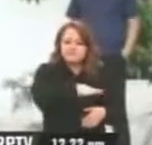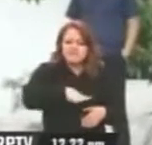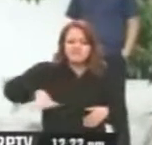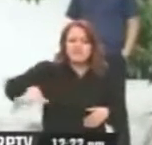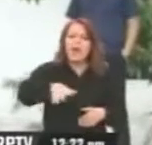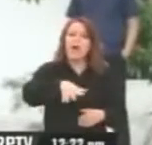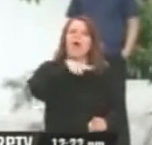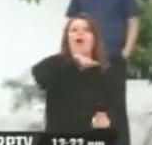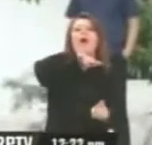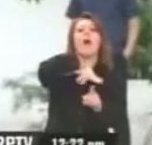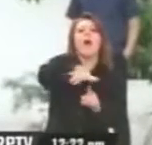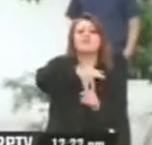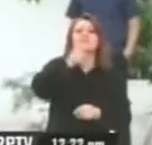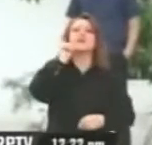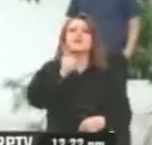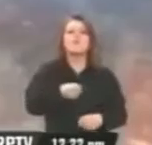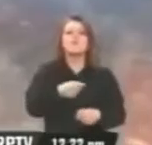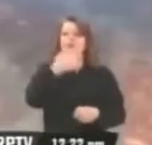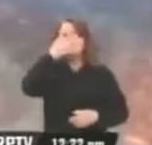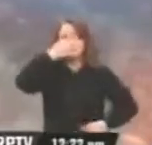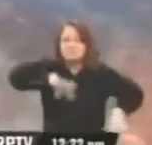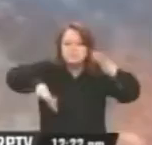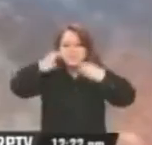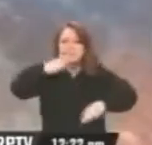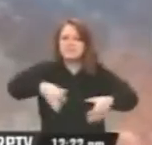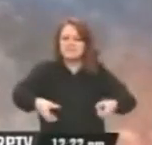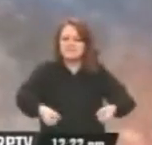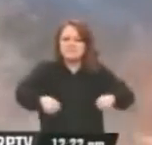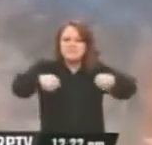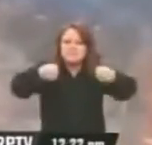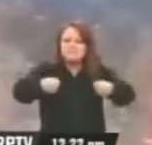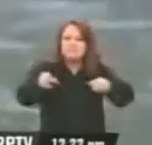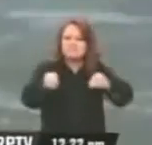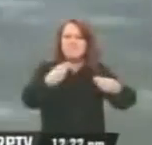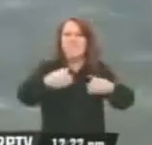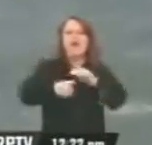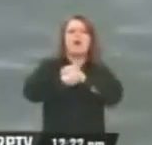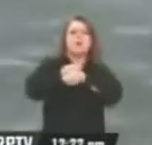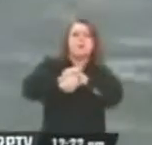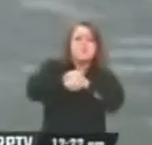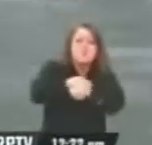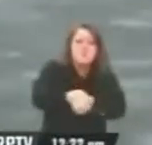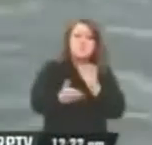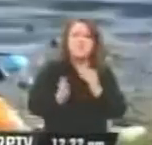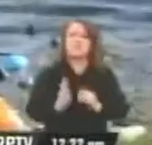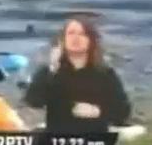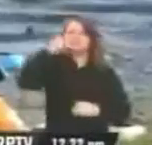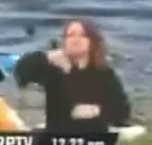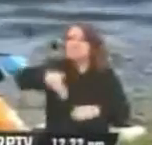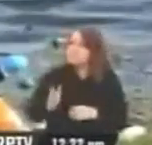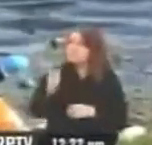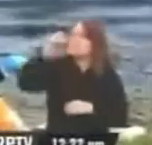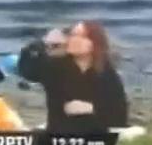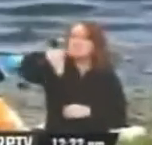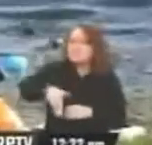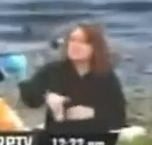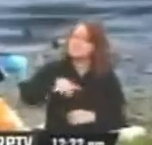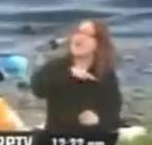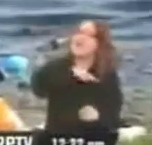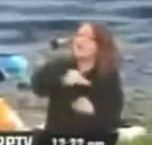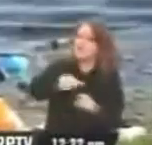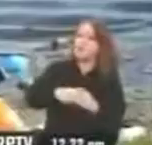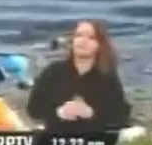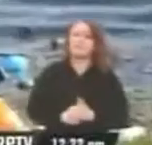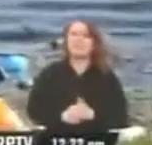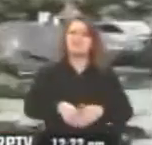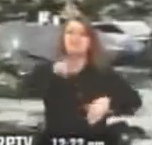por la contaminación por bolsas plásticas, sobre todo su impacto en tortugas marinas, en delfines y